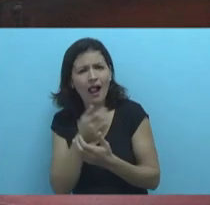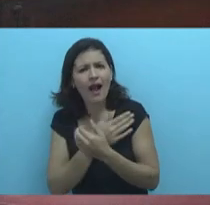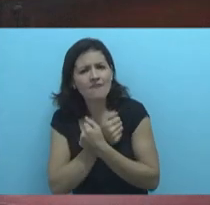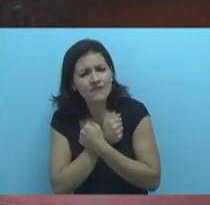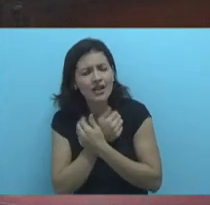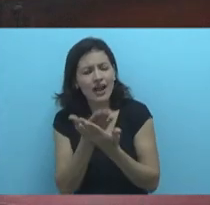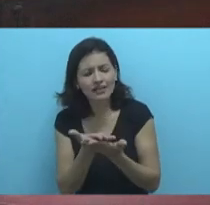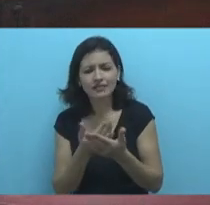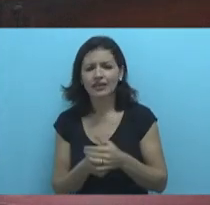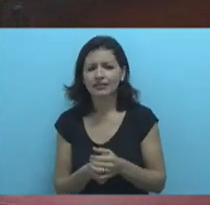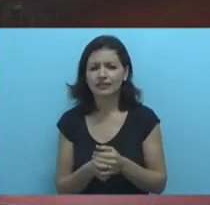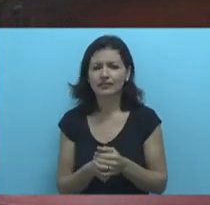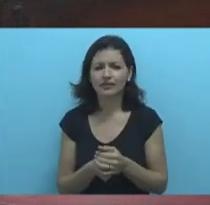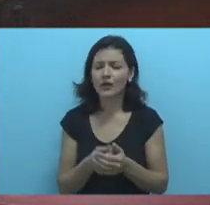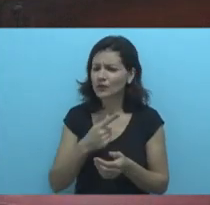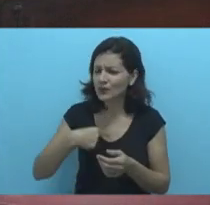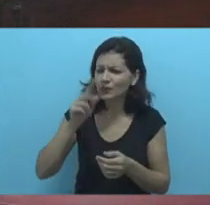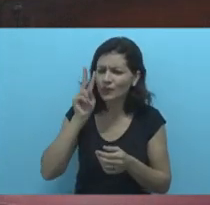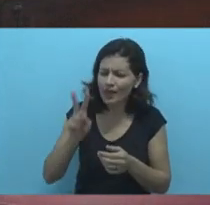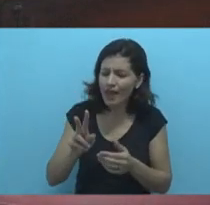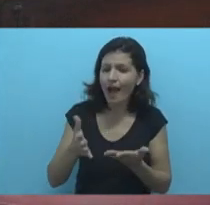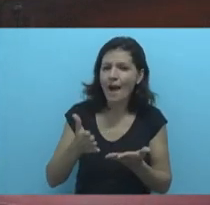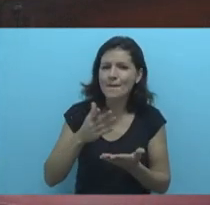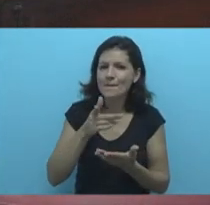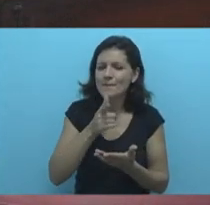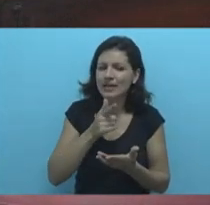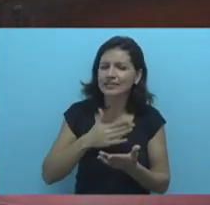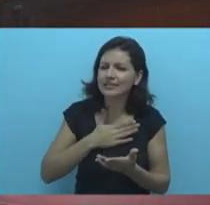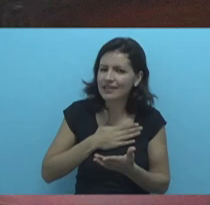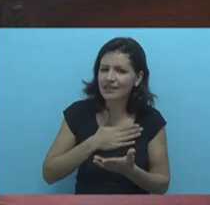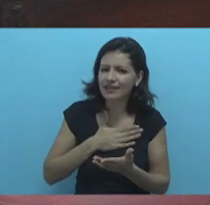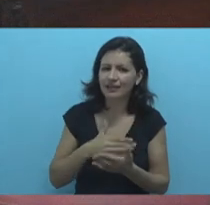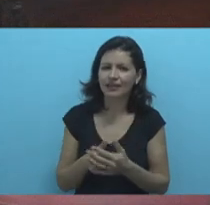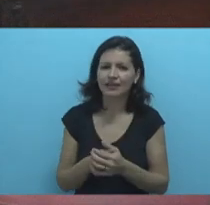él sentía y todos sentíamos que pasaban los meses, pasaba el